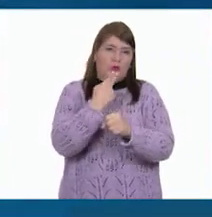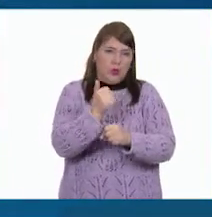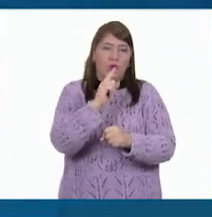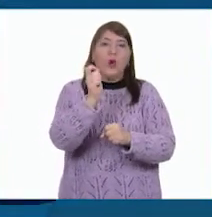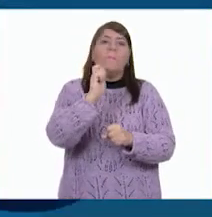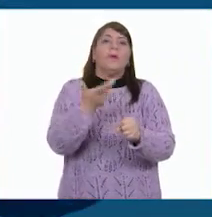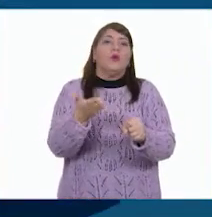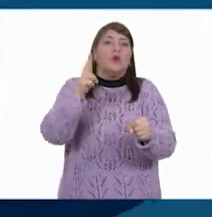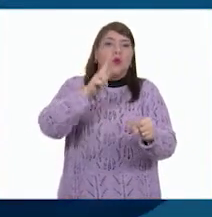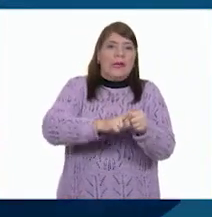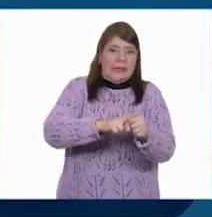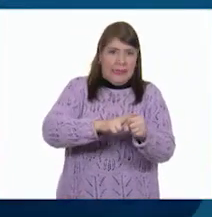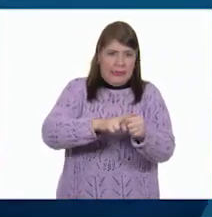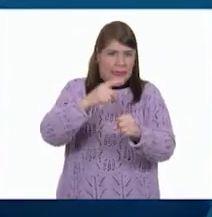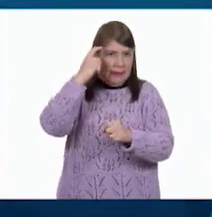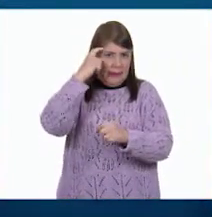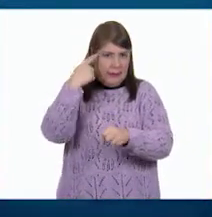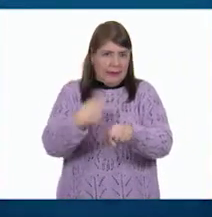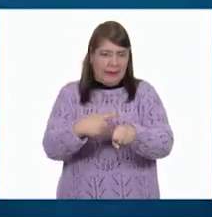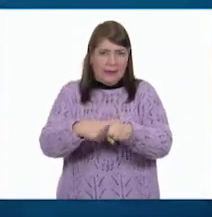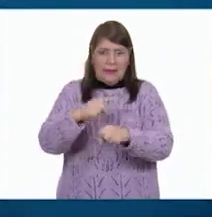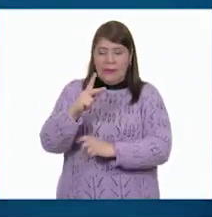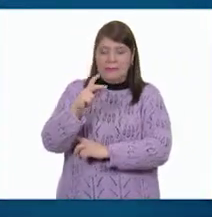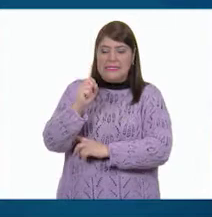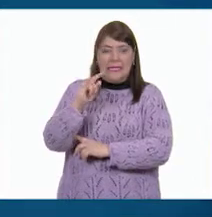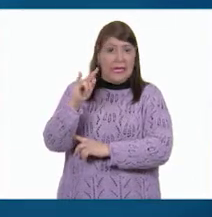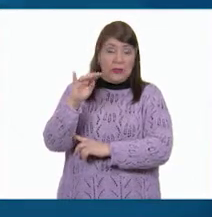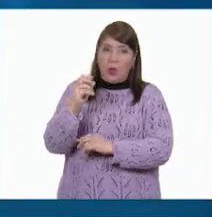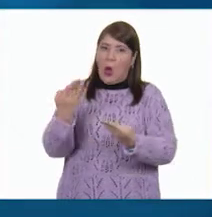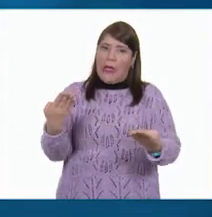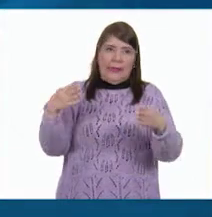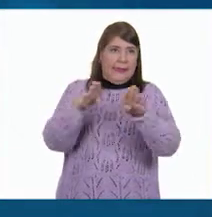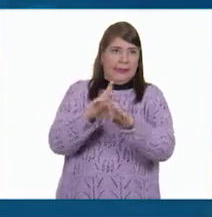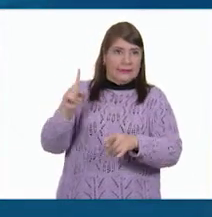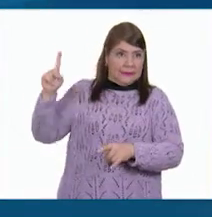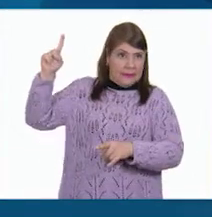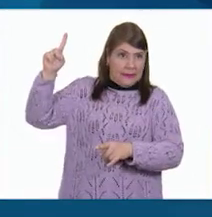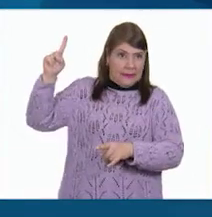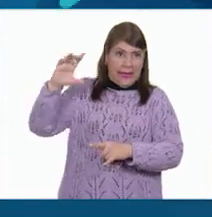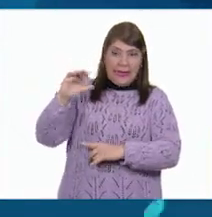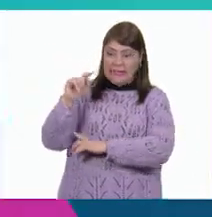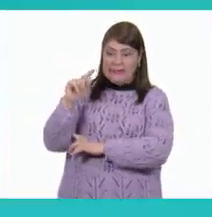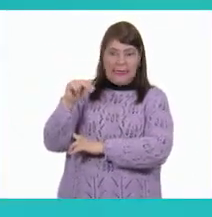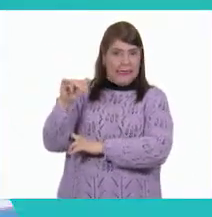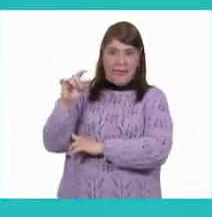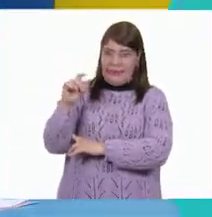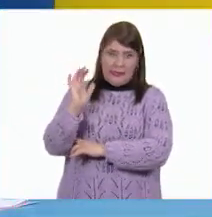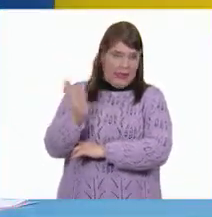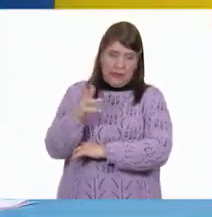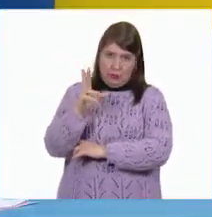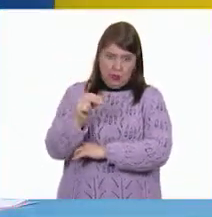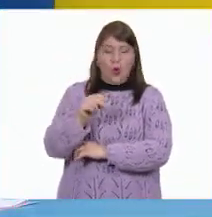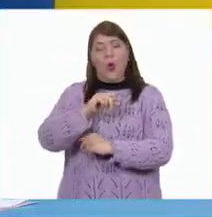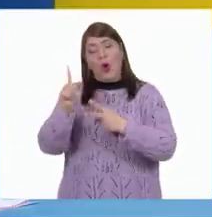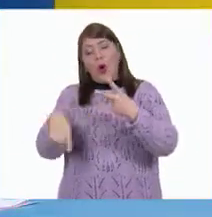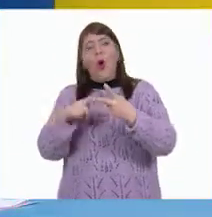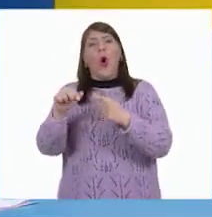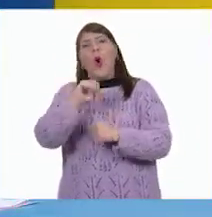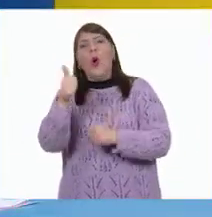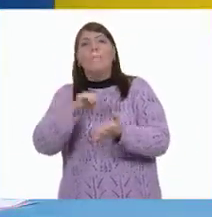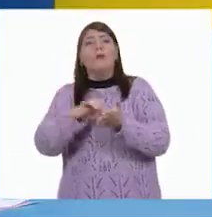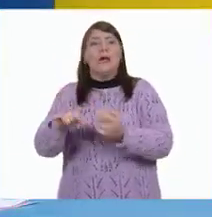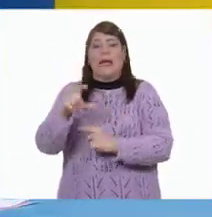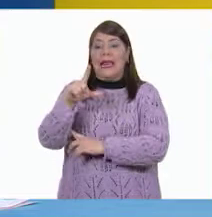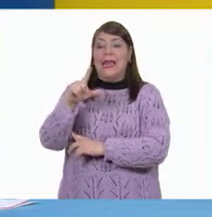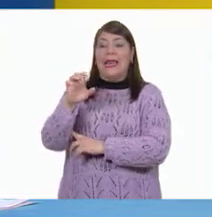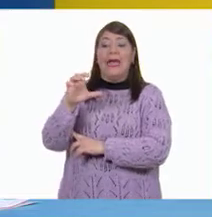Hospital Psiquiátrico La Castañeda ya no existe, fue cerrado. Y otros ya tienen otro uso. Por ejemplo, la penitenciaría de